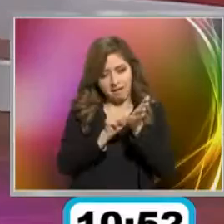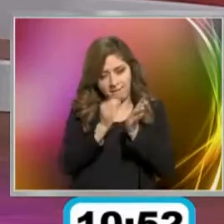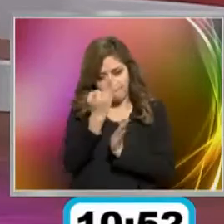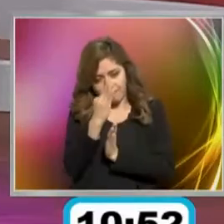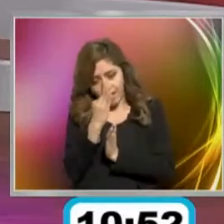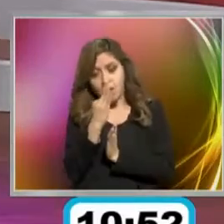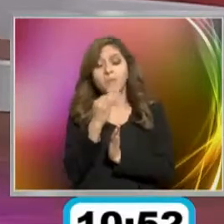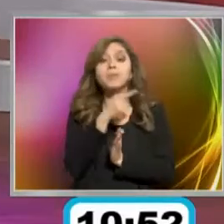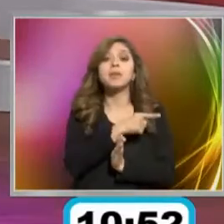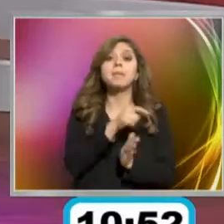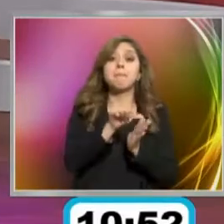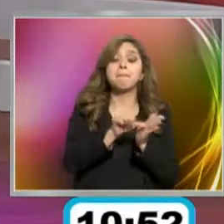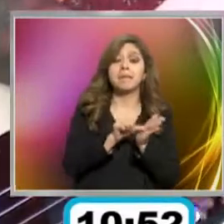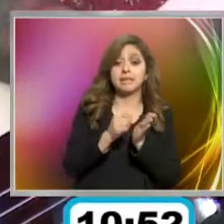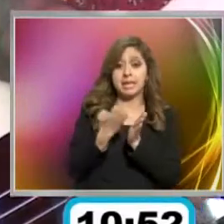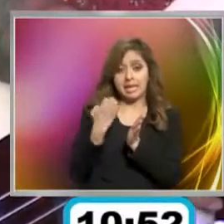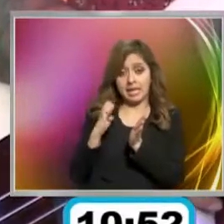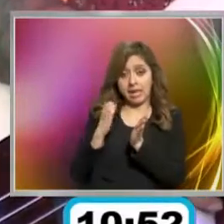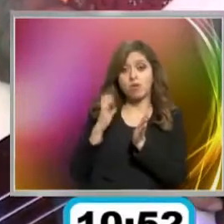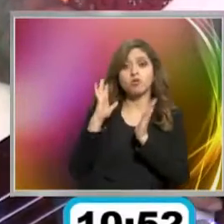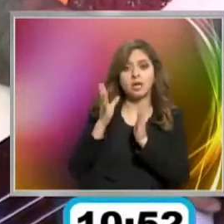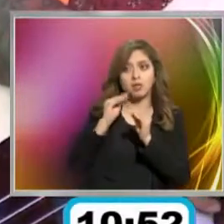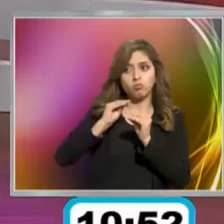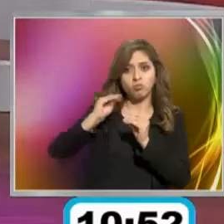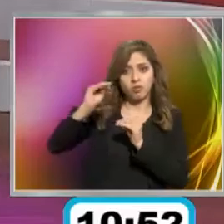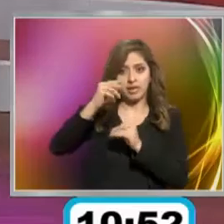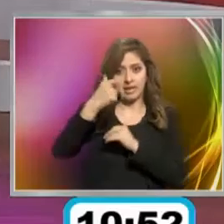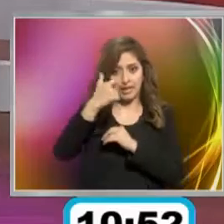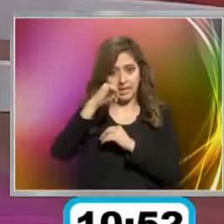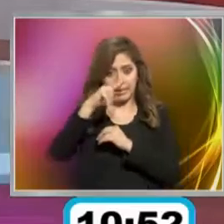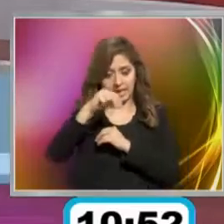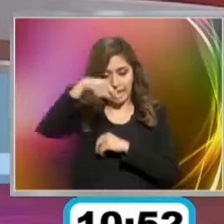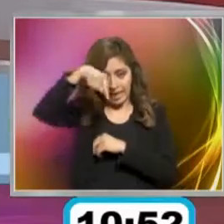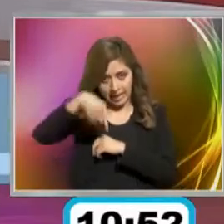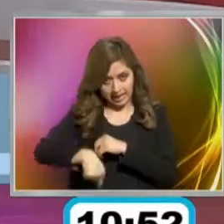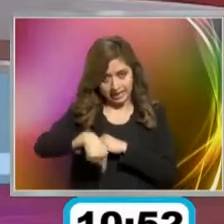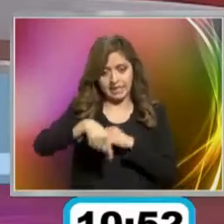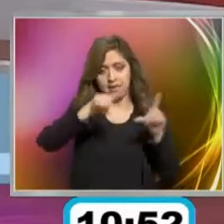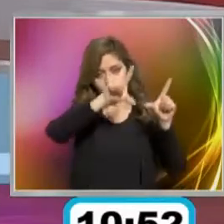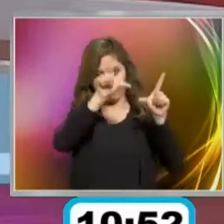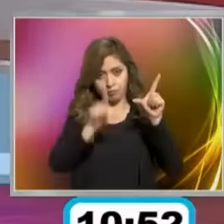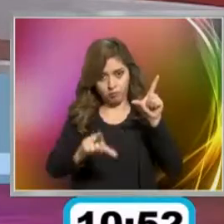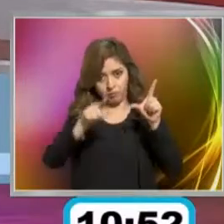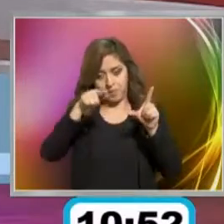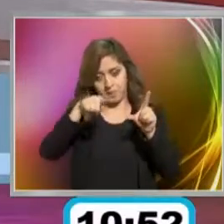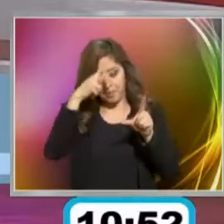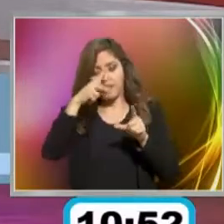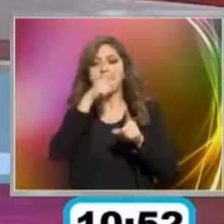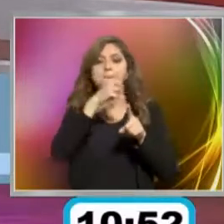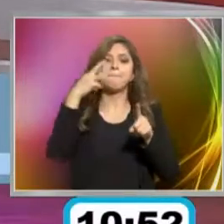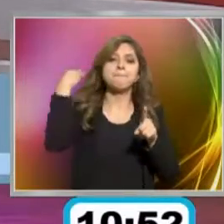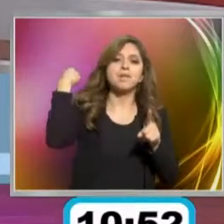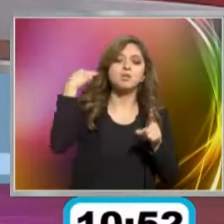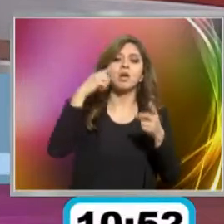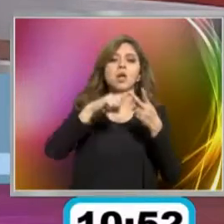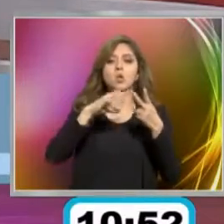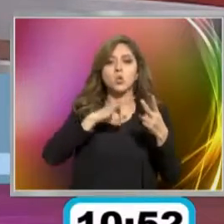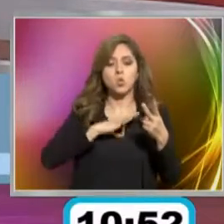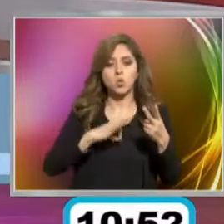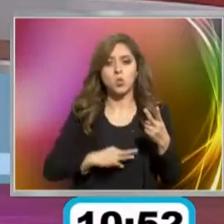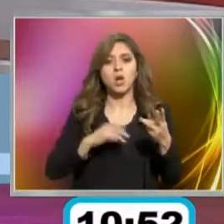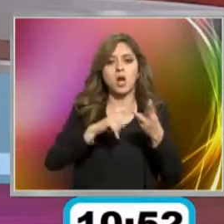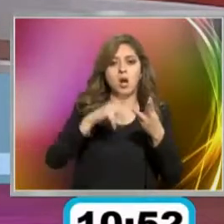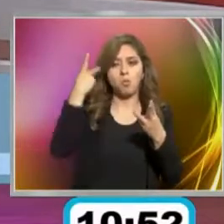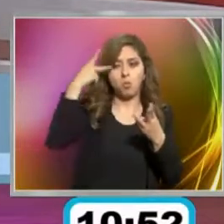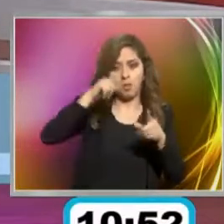en enero estamos empezando ya con 2 giras. Ajá. Una gira a nivel nacional, visitando varias ciudades, Michoacán, Toluca, Puebla,